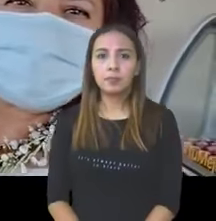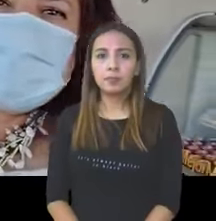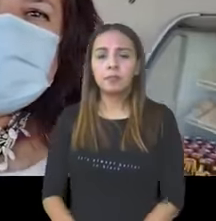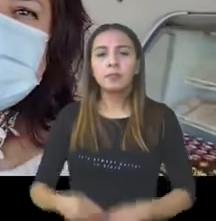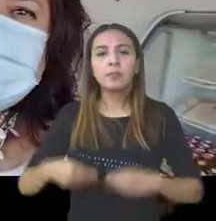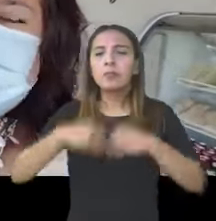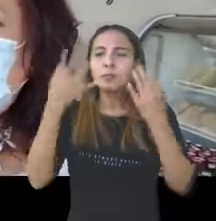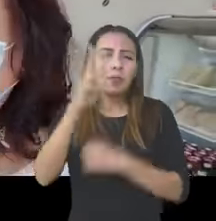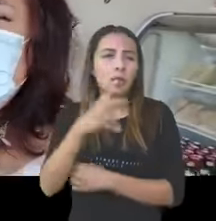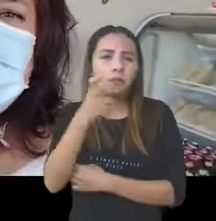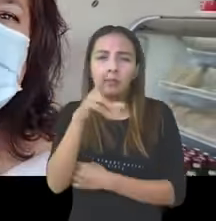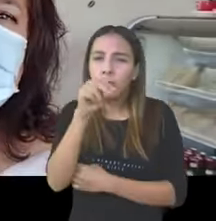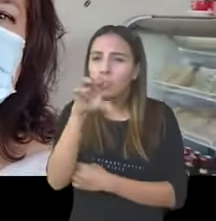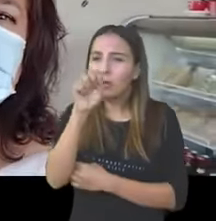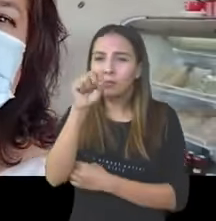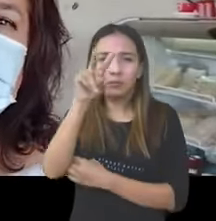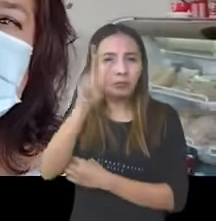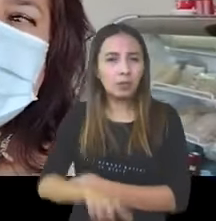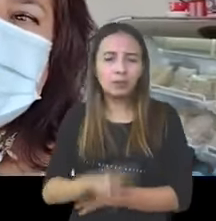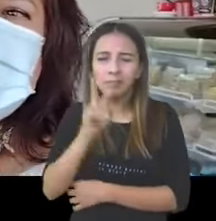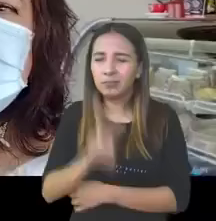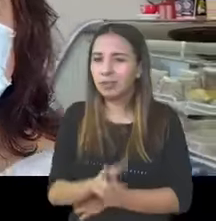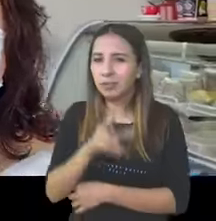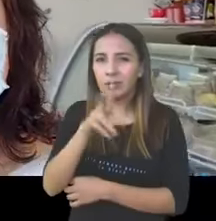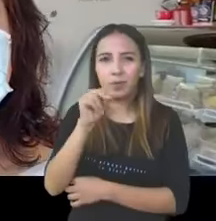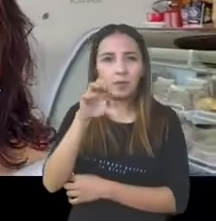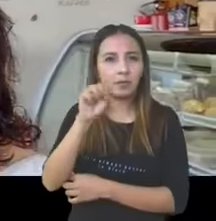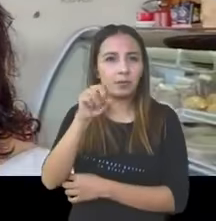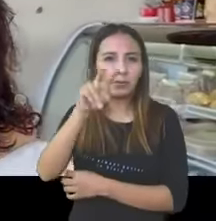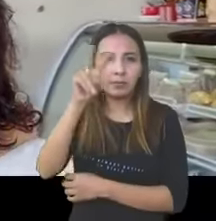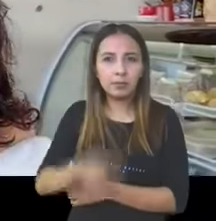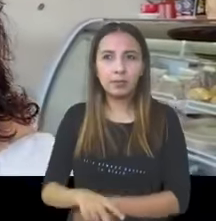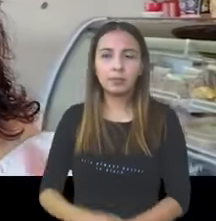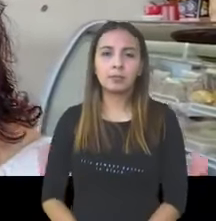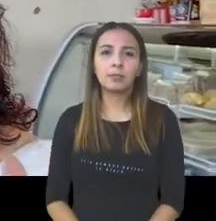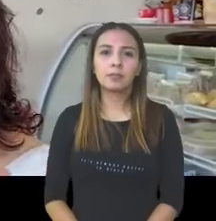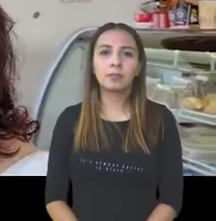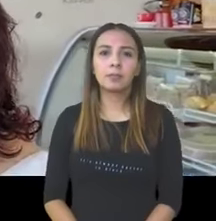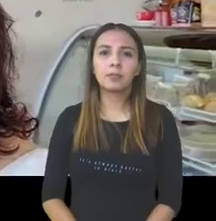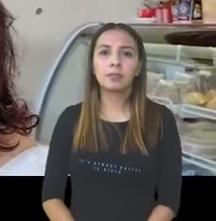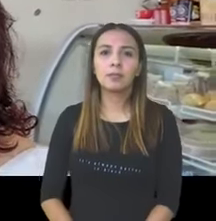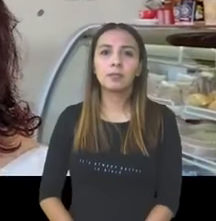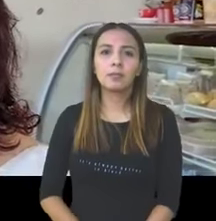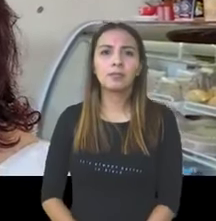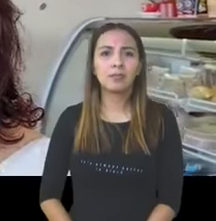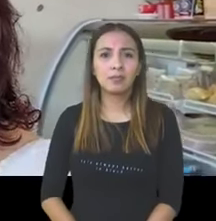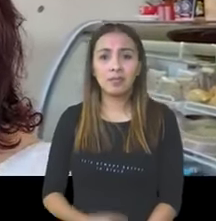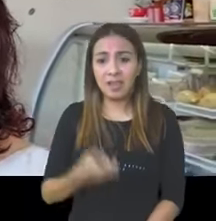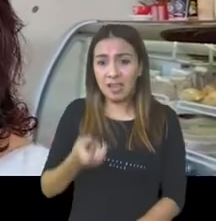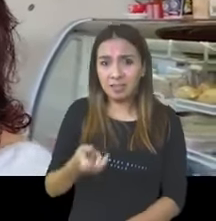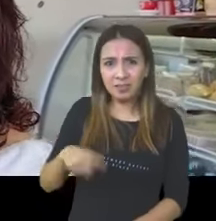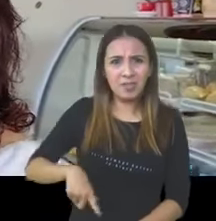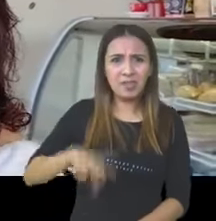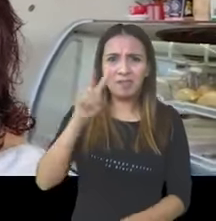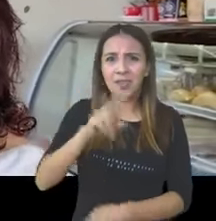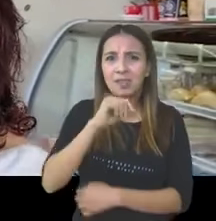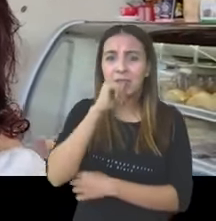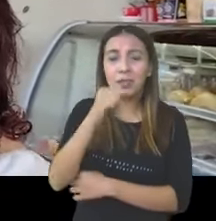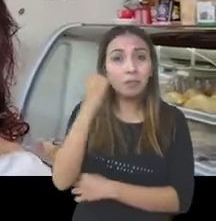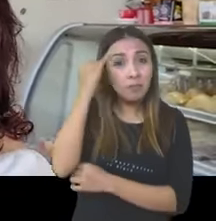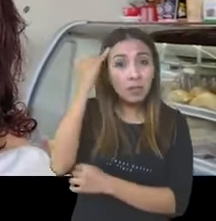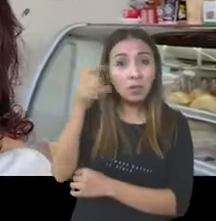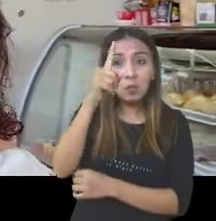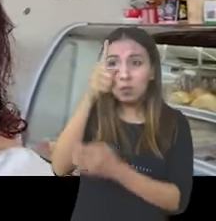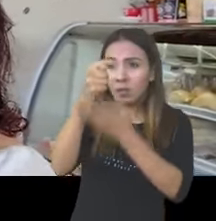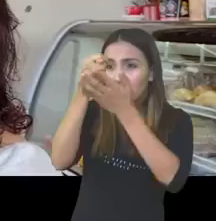es verdad. De ninguna manera es verdad. Y es más, ni siquiera en esta administración, ¿eh? Imagínate una tonelada y media.